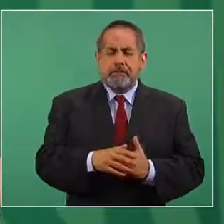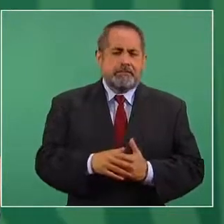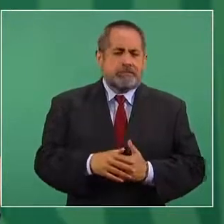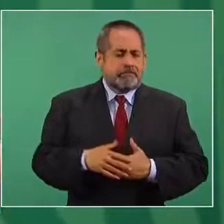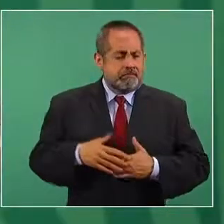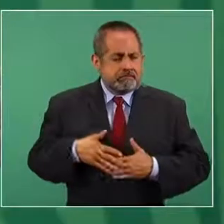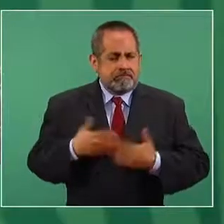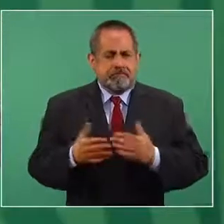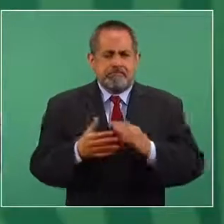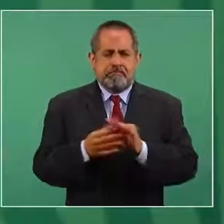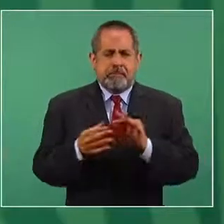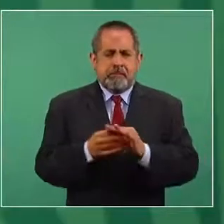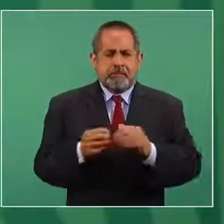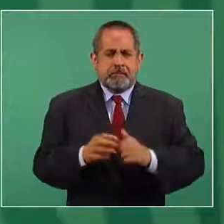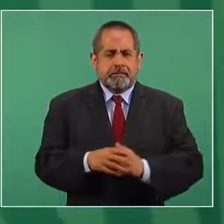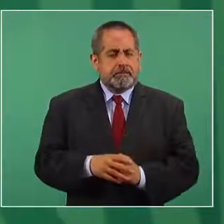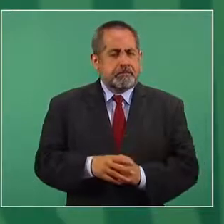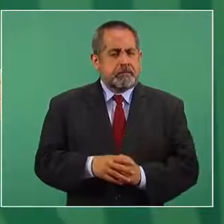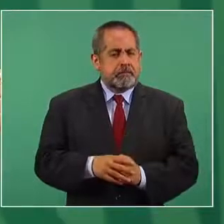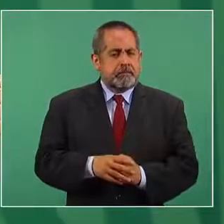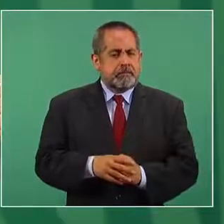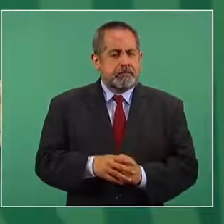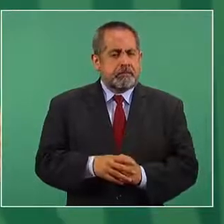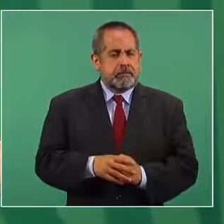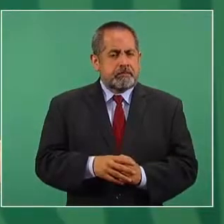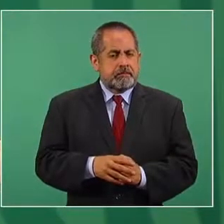de que trae